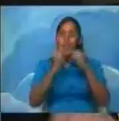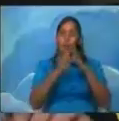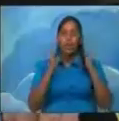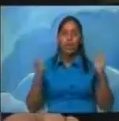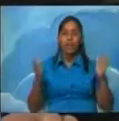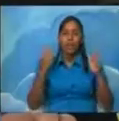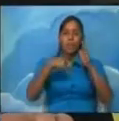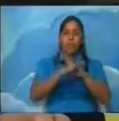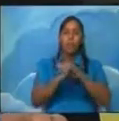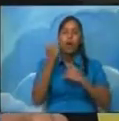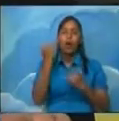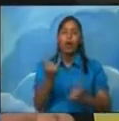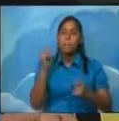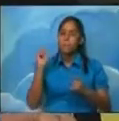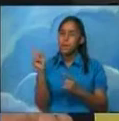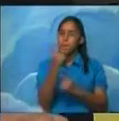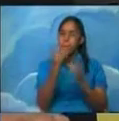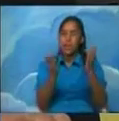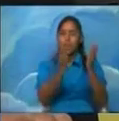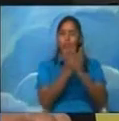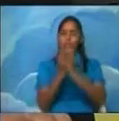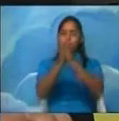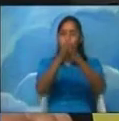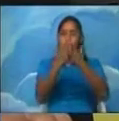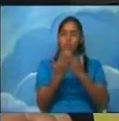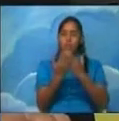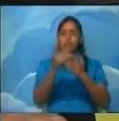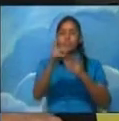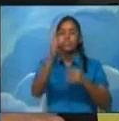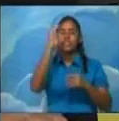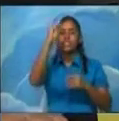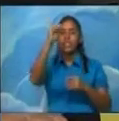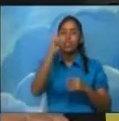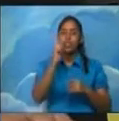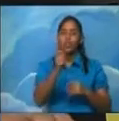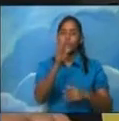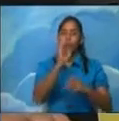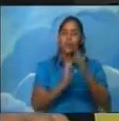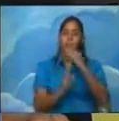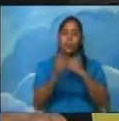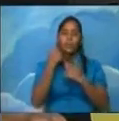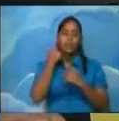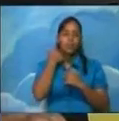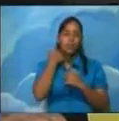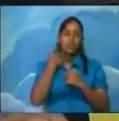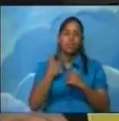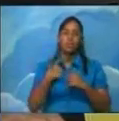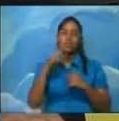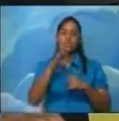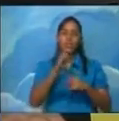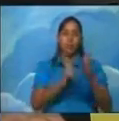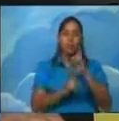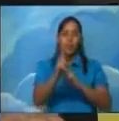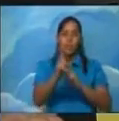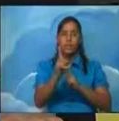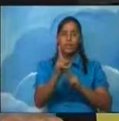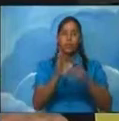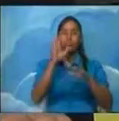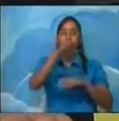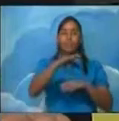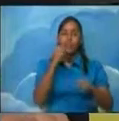Vamos ahora al primer estudio bíblico. Ubique su Biblia en Deuteronomio capítulo 11. Fíjese que ya andamos por el capítulo 11.